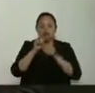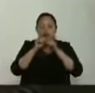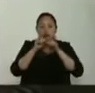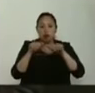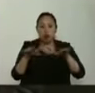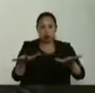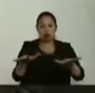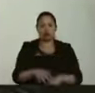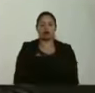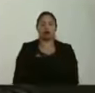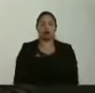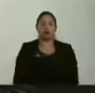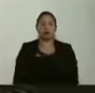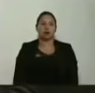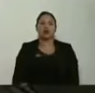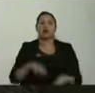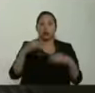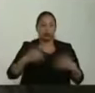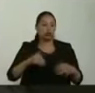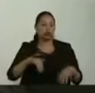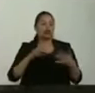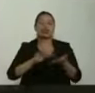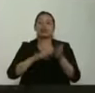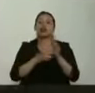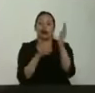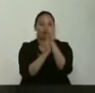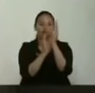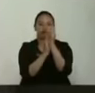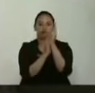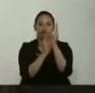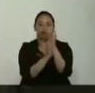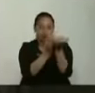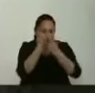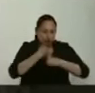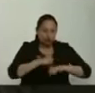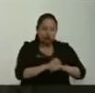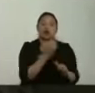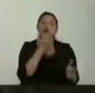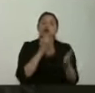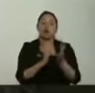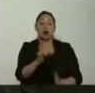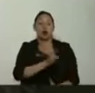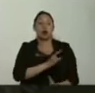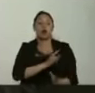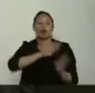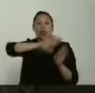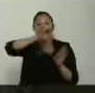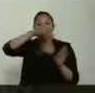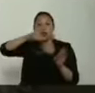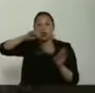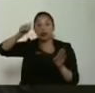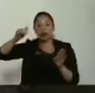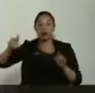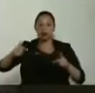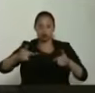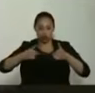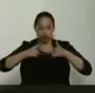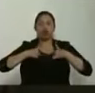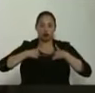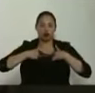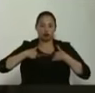que premiar esos esfuerzos. Por ejemplo, la Universidad de Antioquia, de donde yo soy